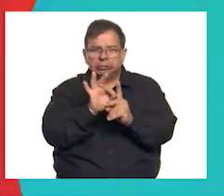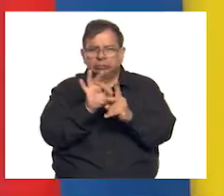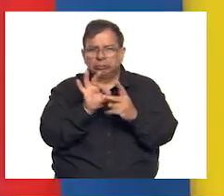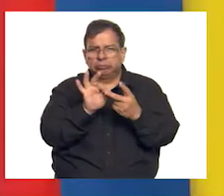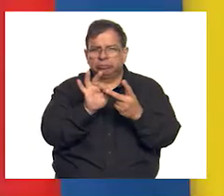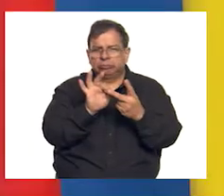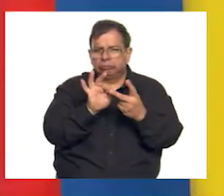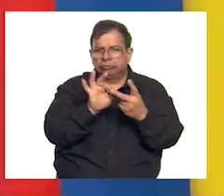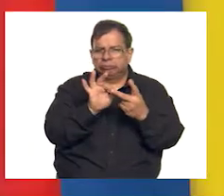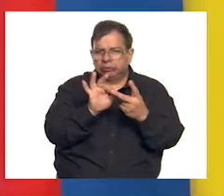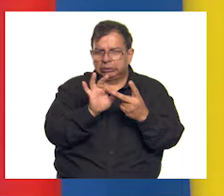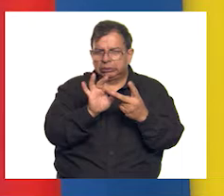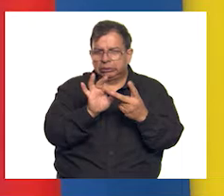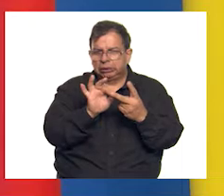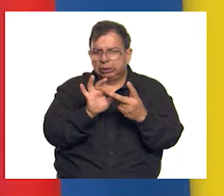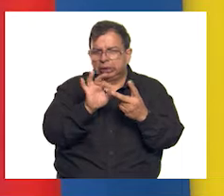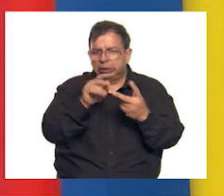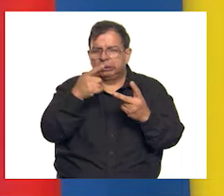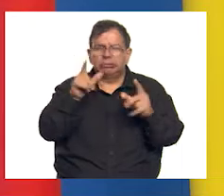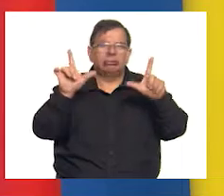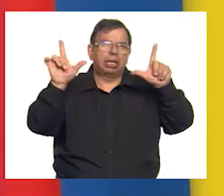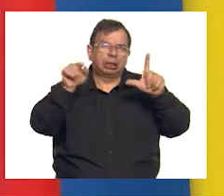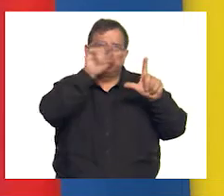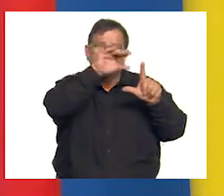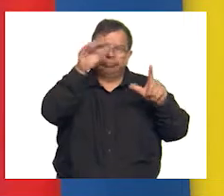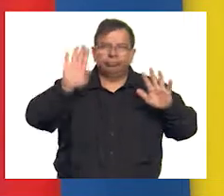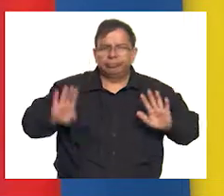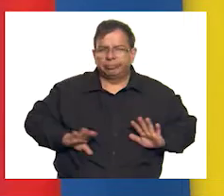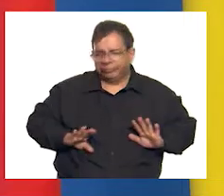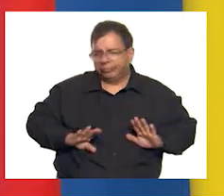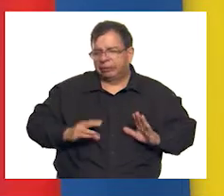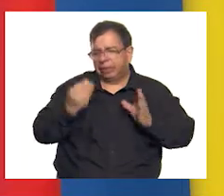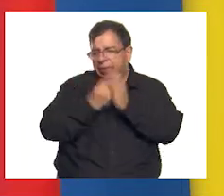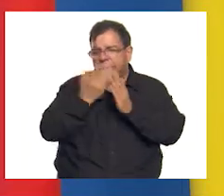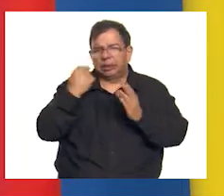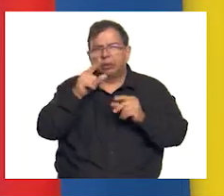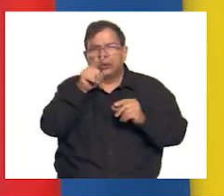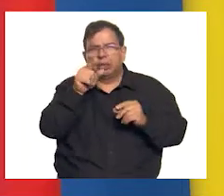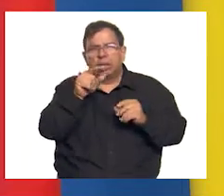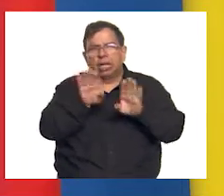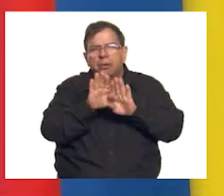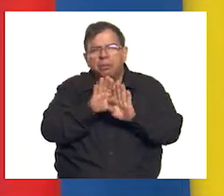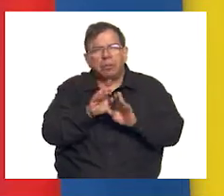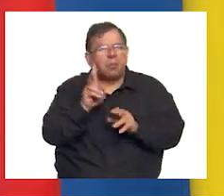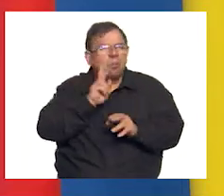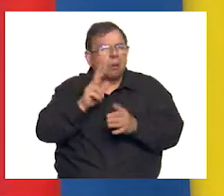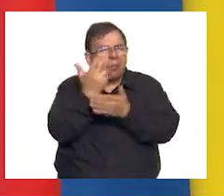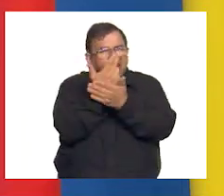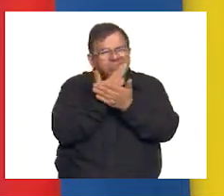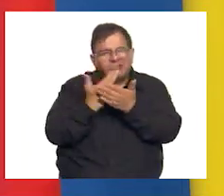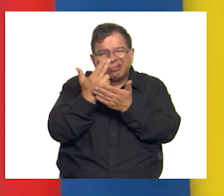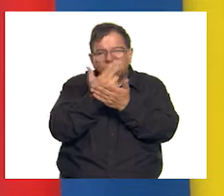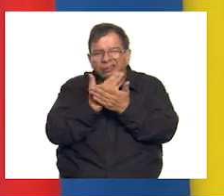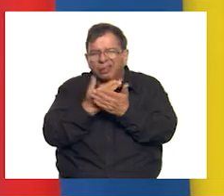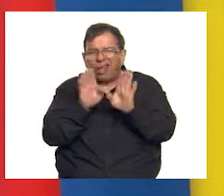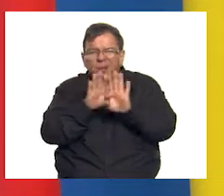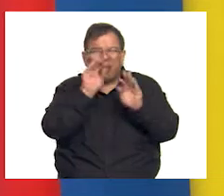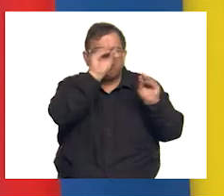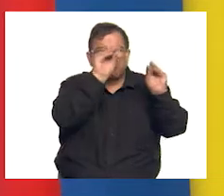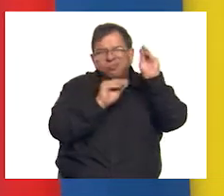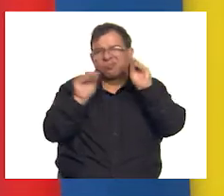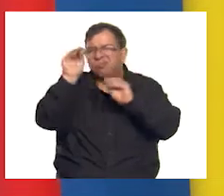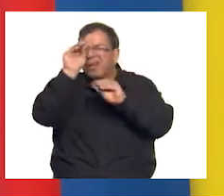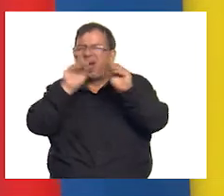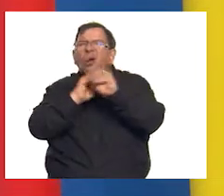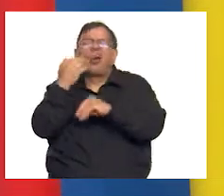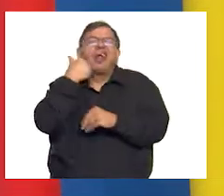y considerando las características del cartel que recordamos en la clase pasada, hice mi boceto, que más bien era un esquema de los elementos que